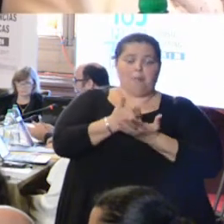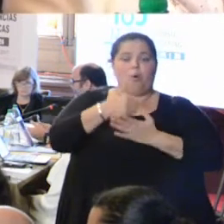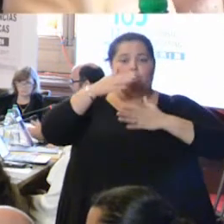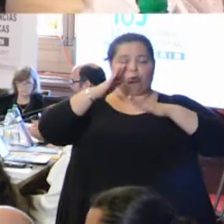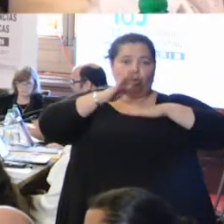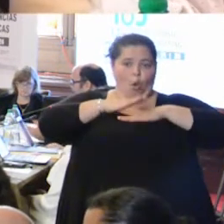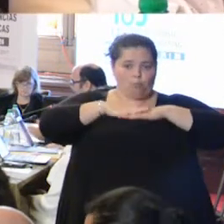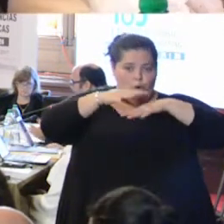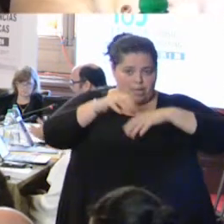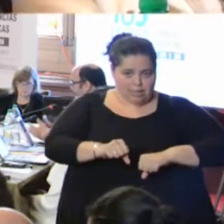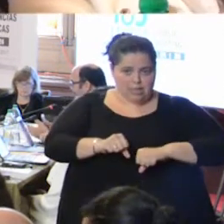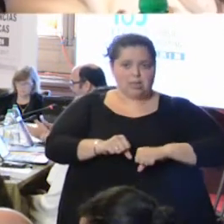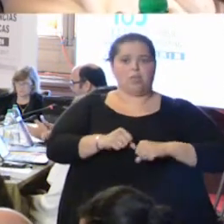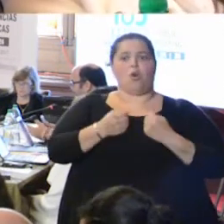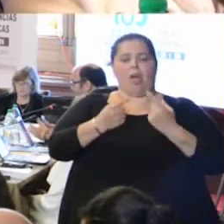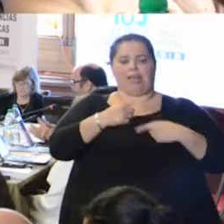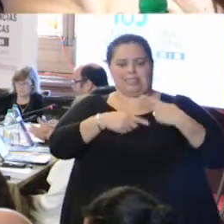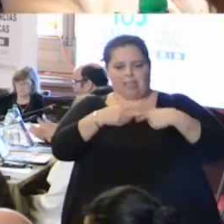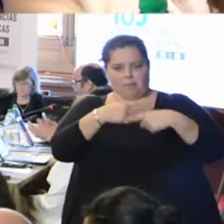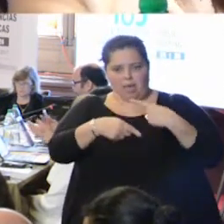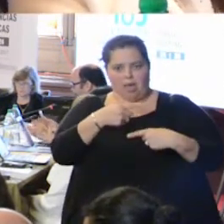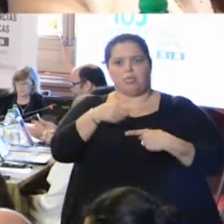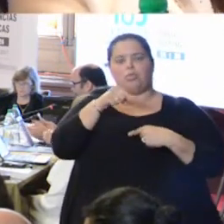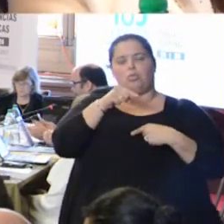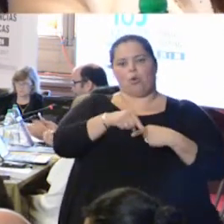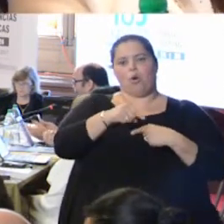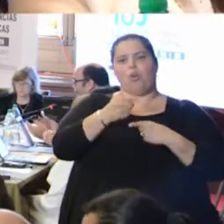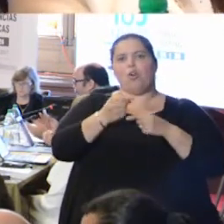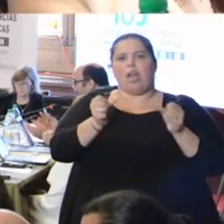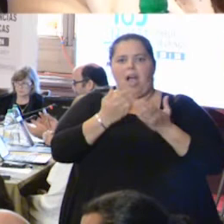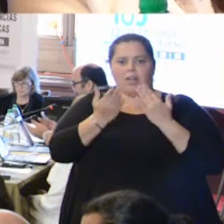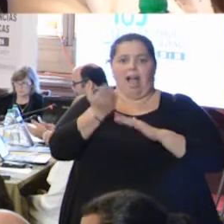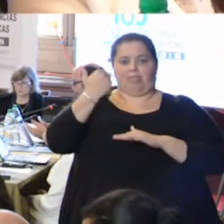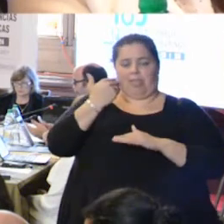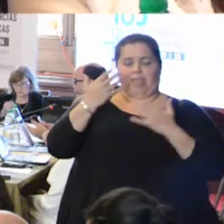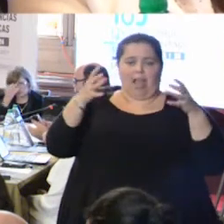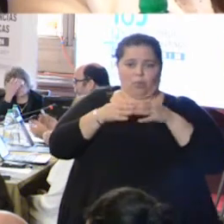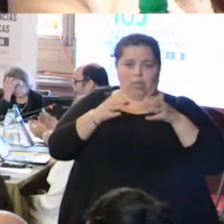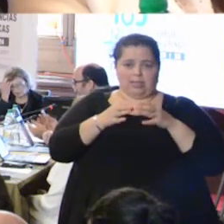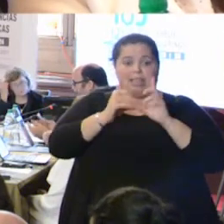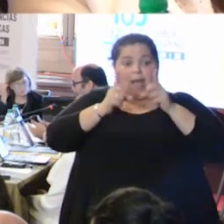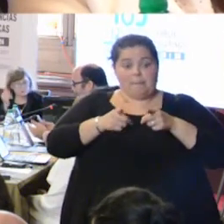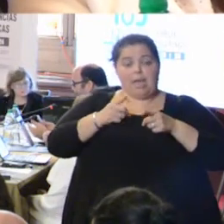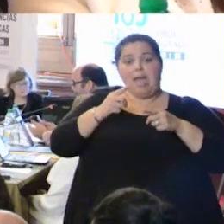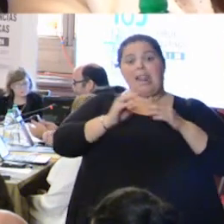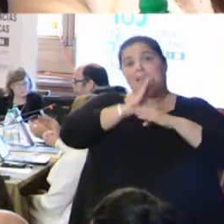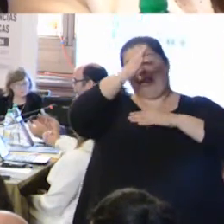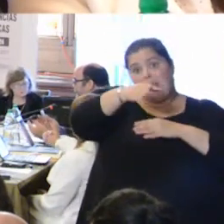seguimiento a las reuniones que se iniciaron después de la audiencia, no solo una reunión grupal, sino la gira a Pedro González, la